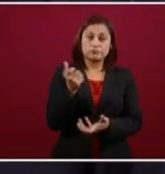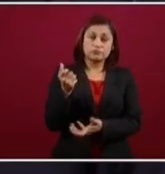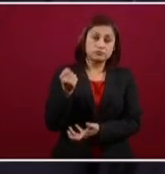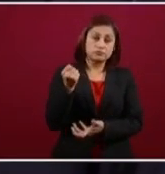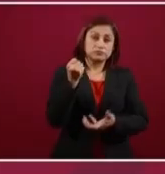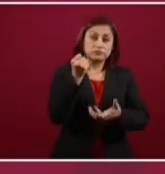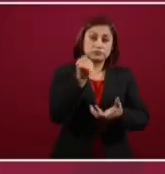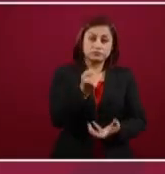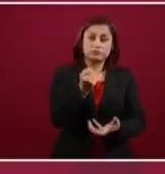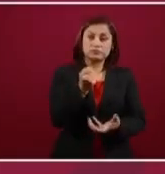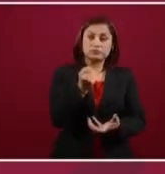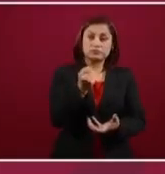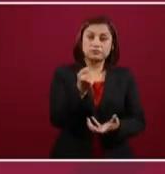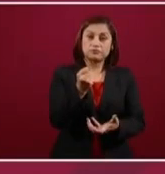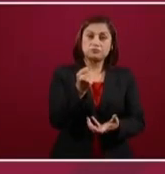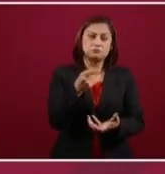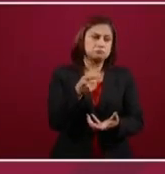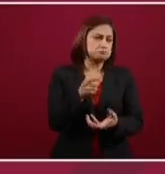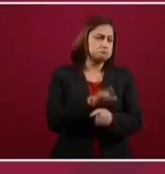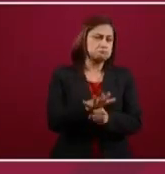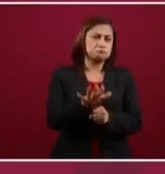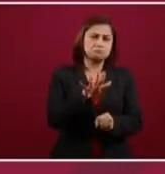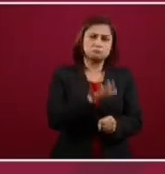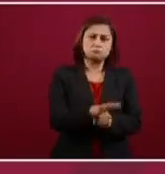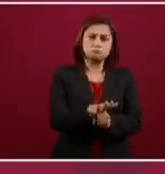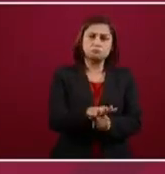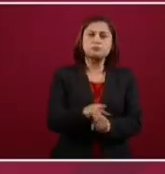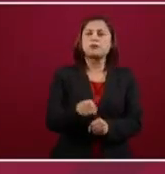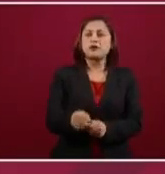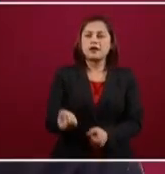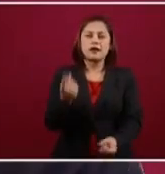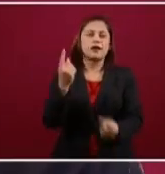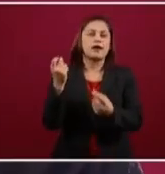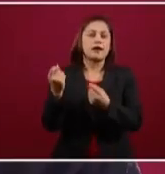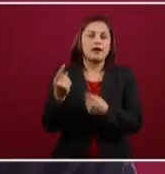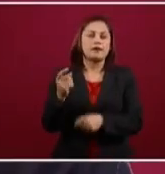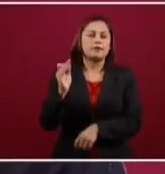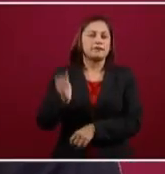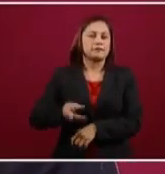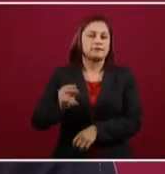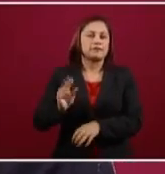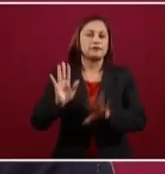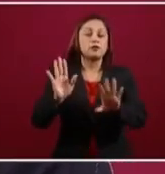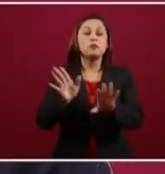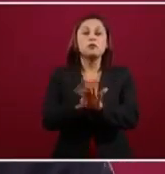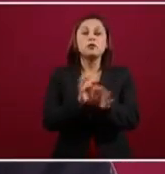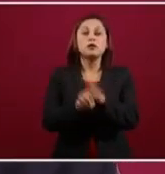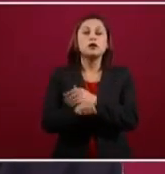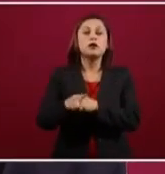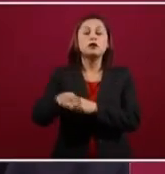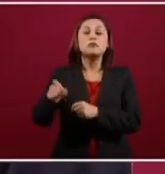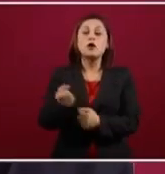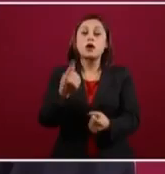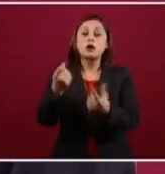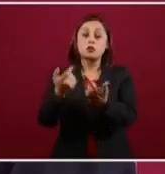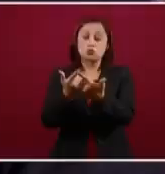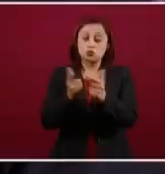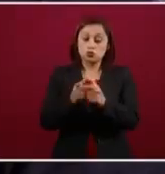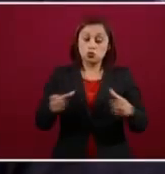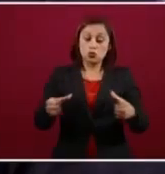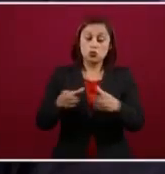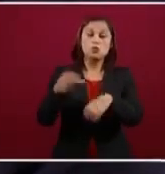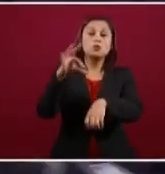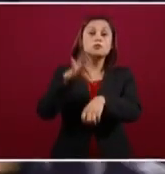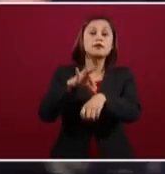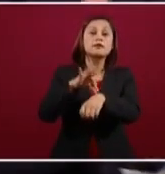siempre pues va a haber protestas. Ahora estaba la protesta de los residentes por sus becas,